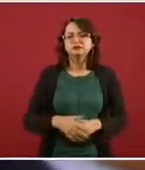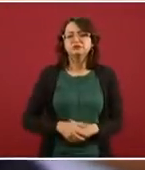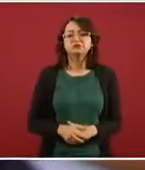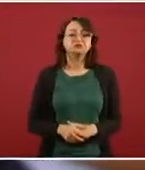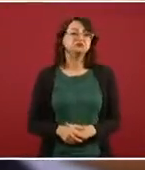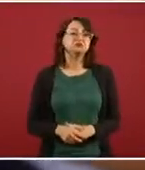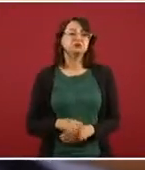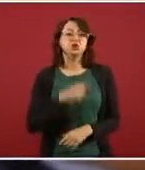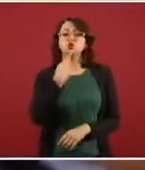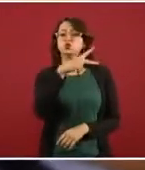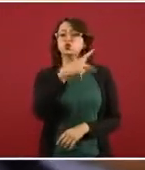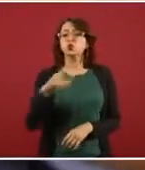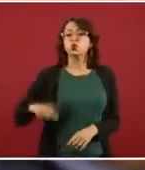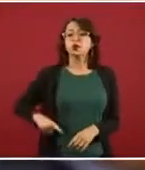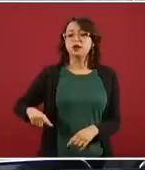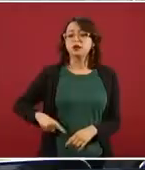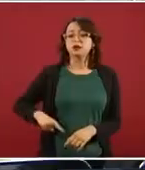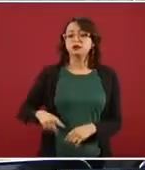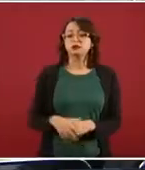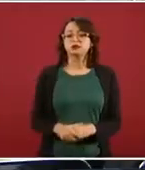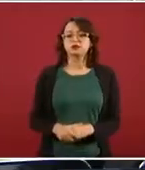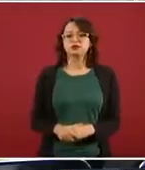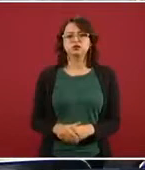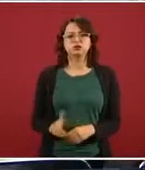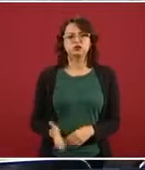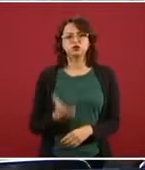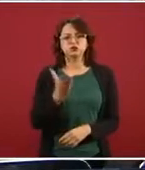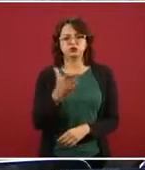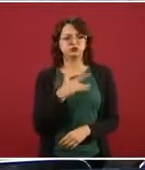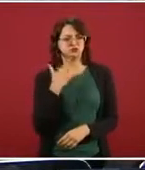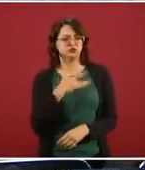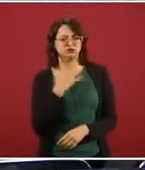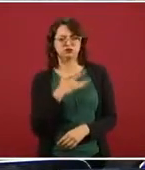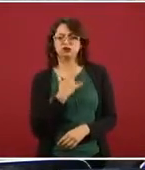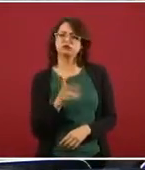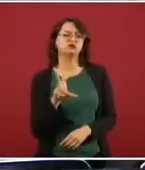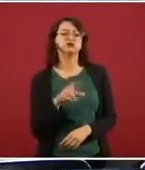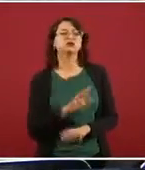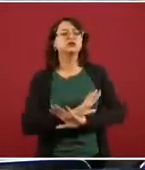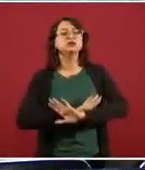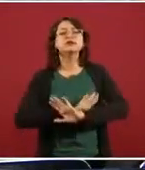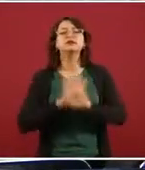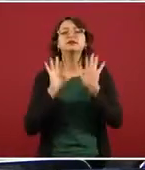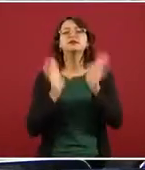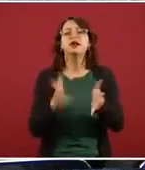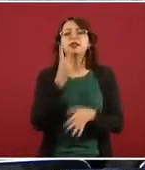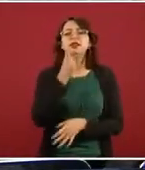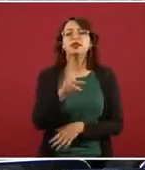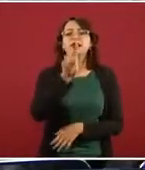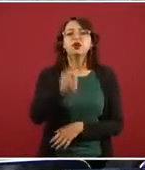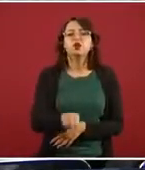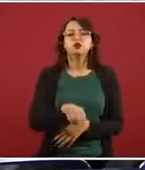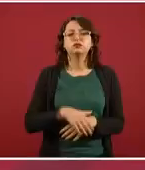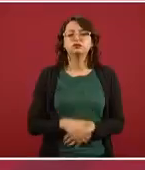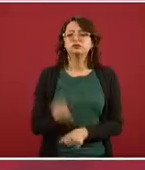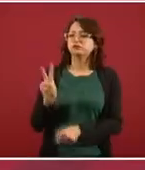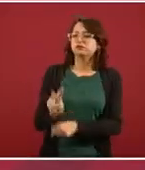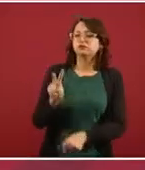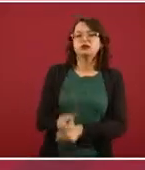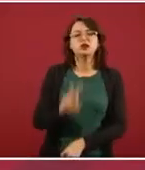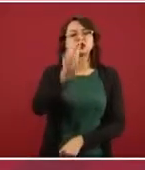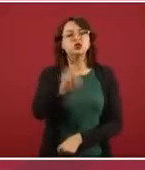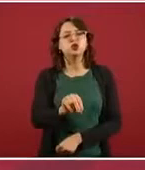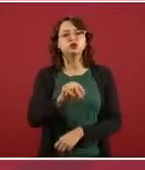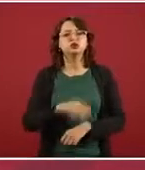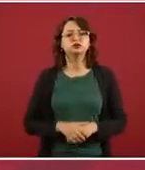Gobierno. ¿Y para usted qué se consideraría como una injerencia? Dijimos que no. O sea, inspectores no.